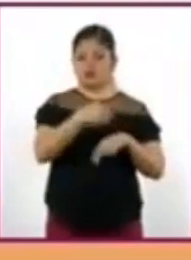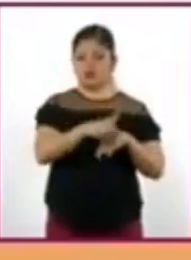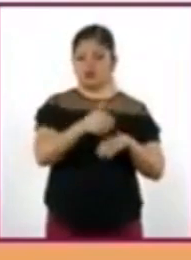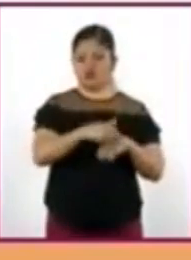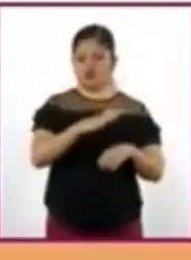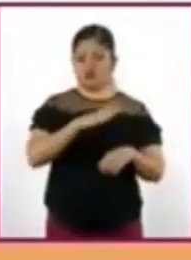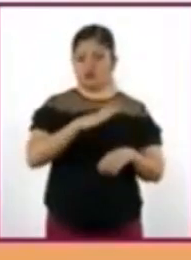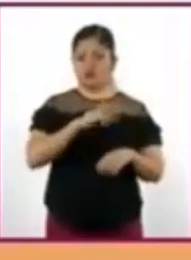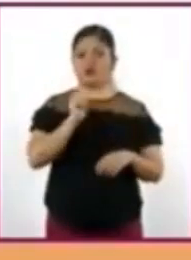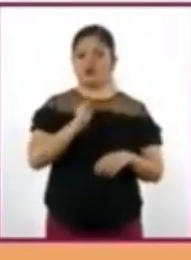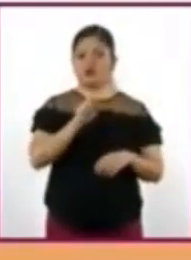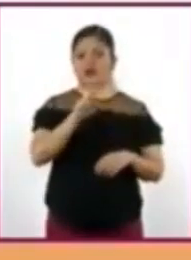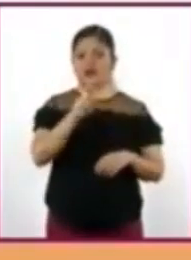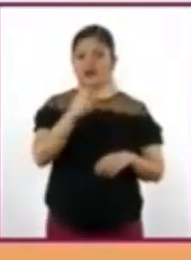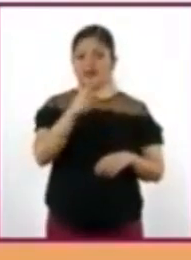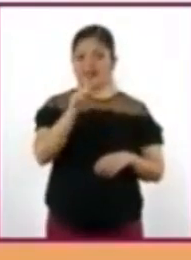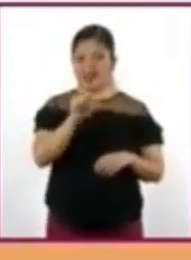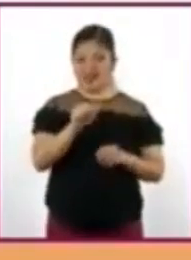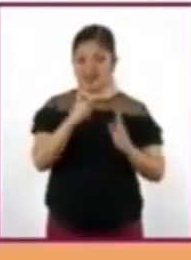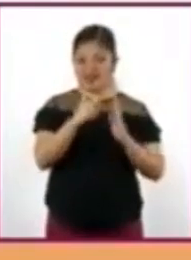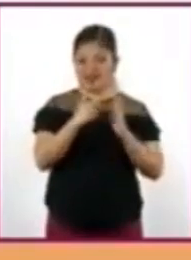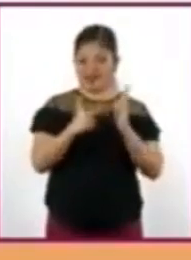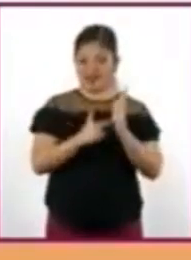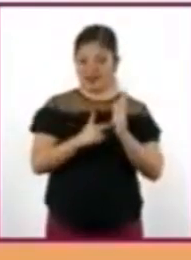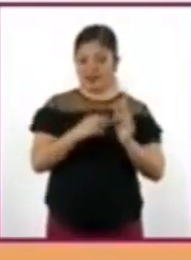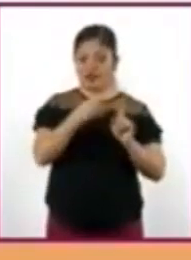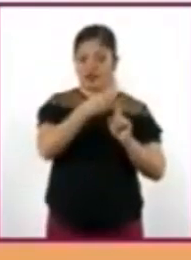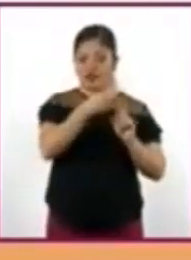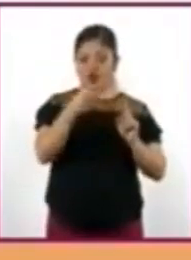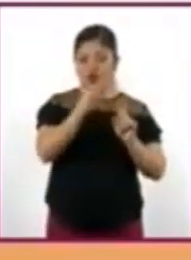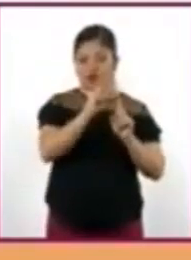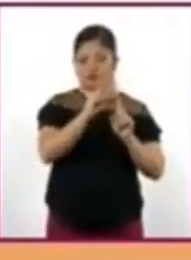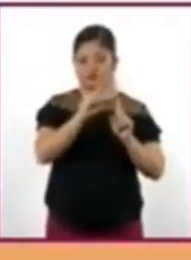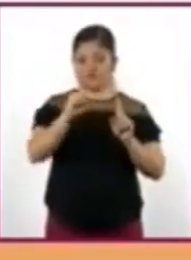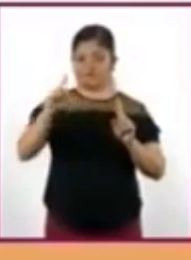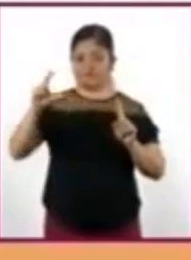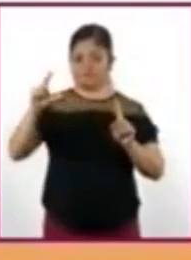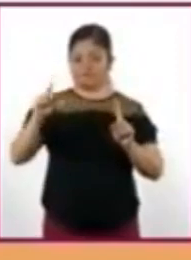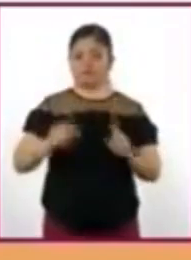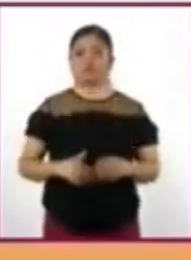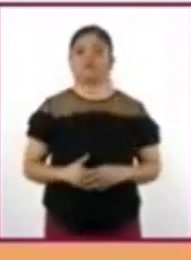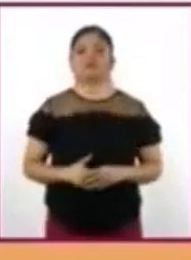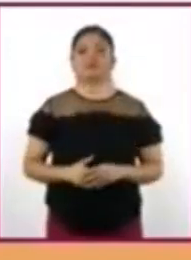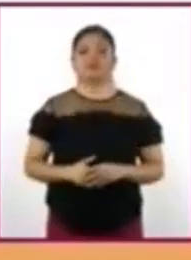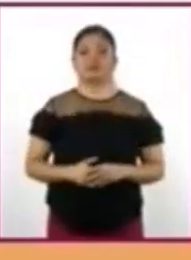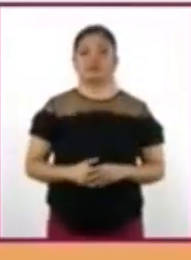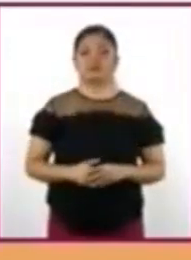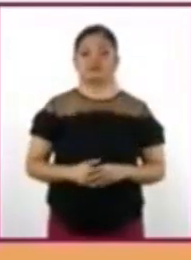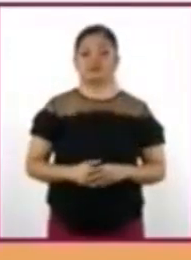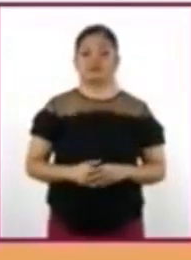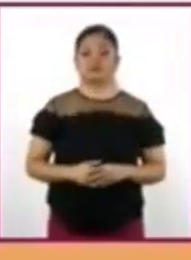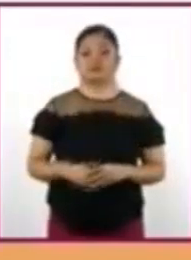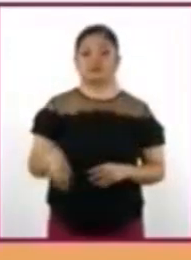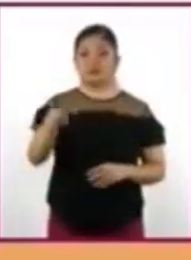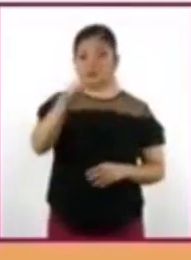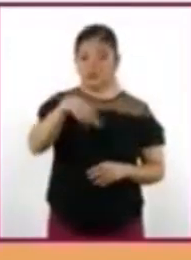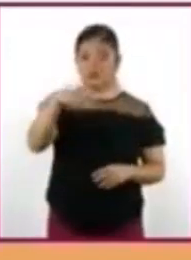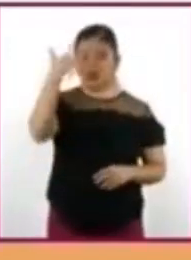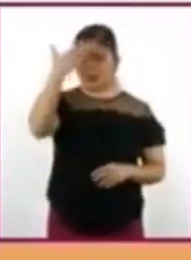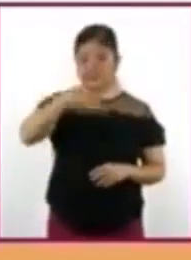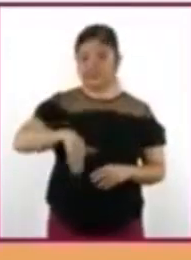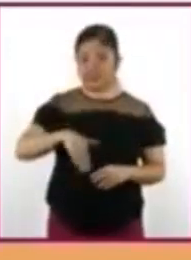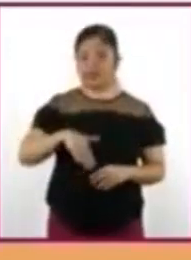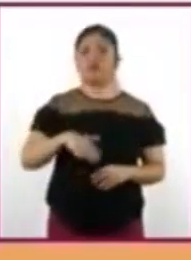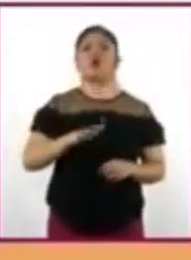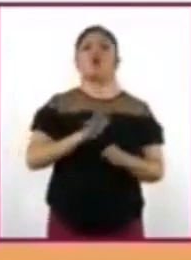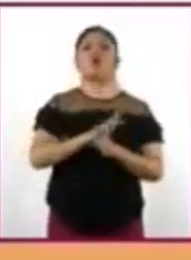una regla, la cual establece un orden ascendente en este caso. Si sabemos cuál es la regla